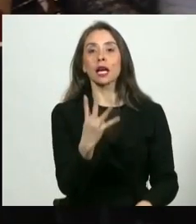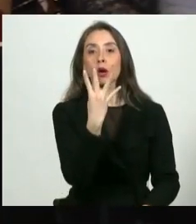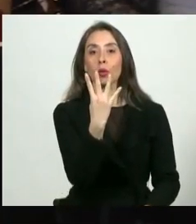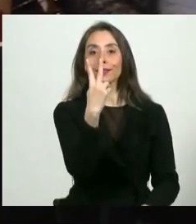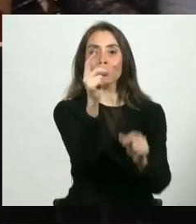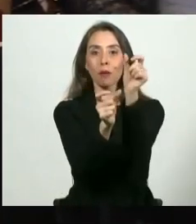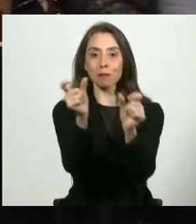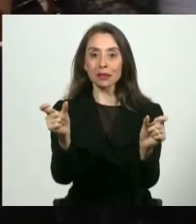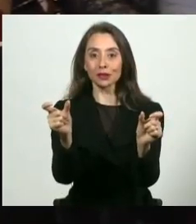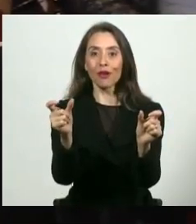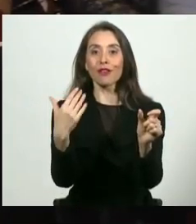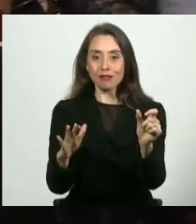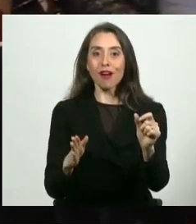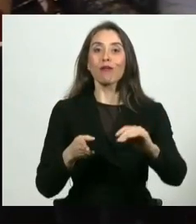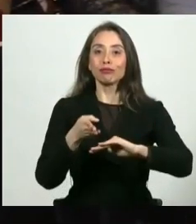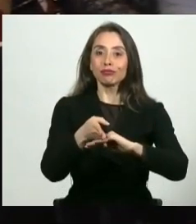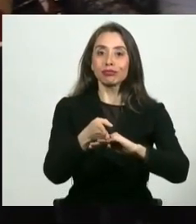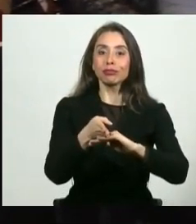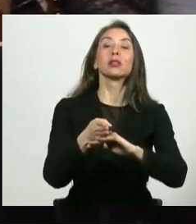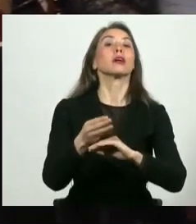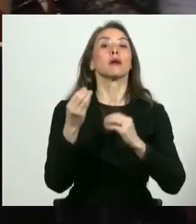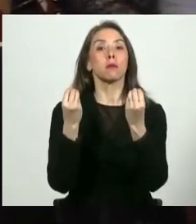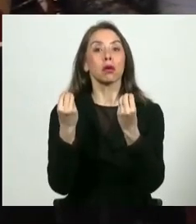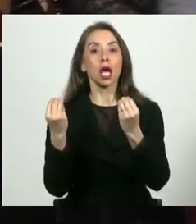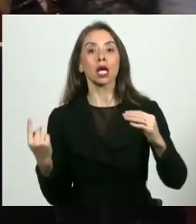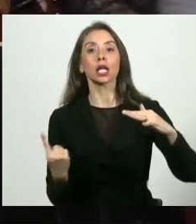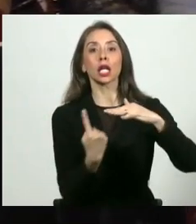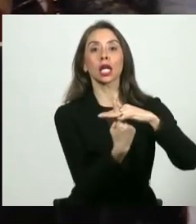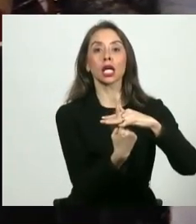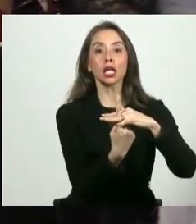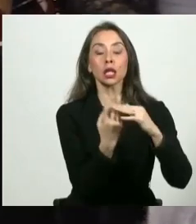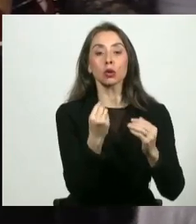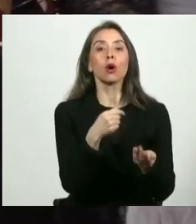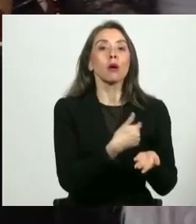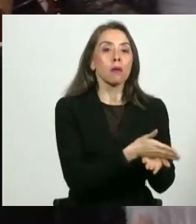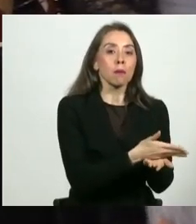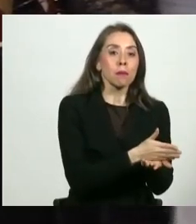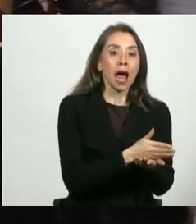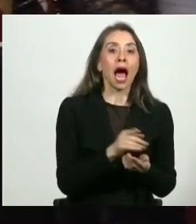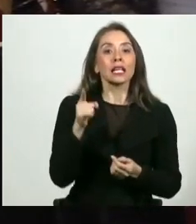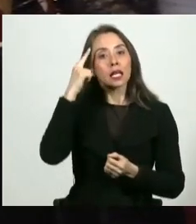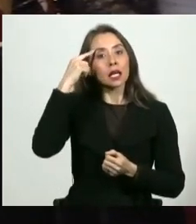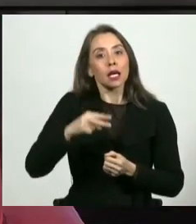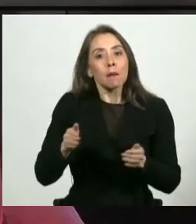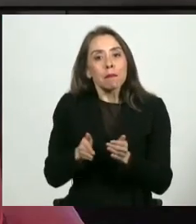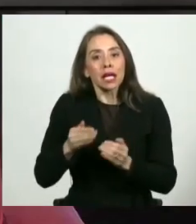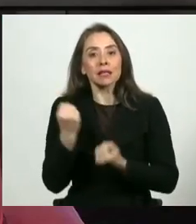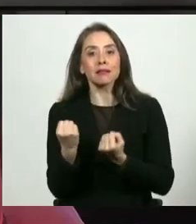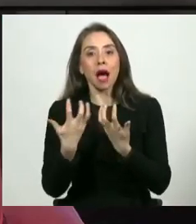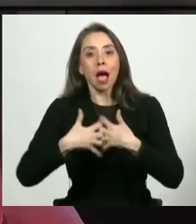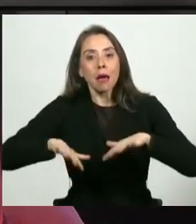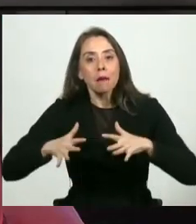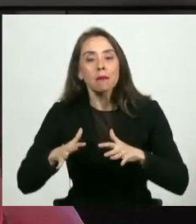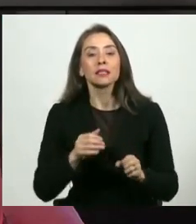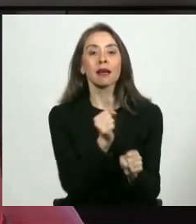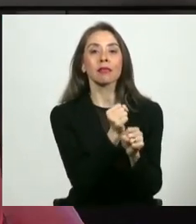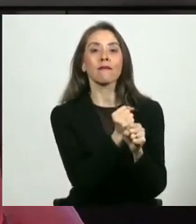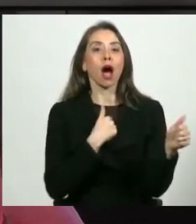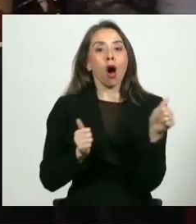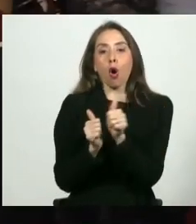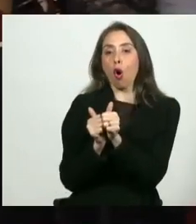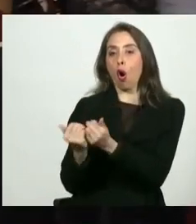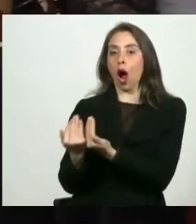42 personas que se han incluido favorablemente a propósito de estrategias del microemprendimiento, del empleo con apoyo y